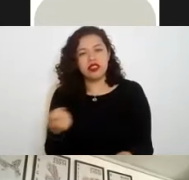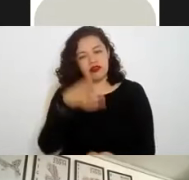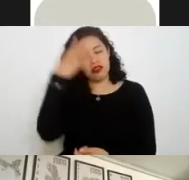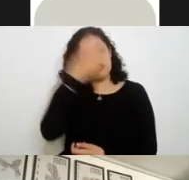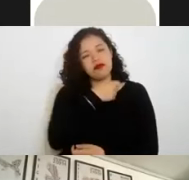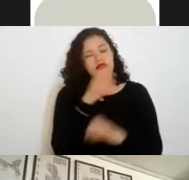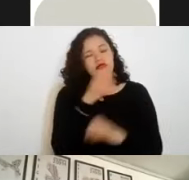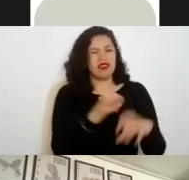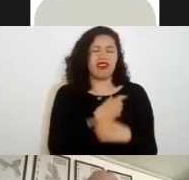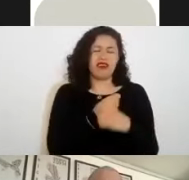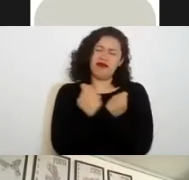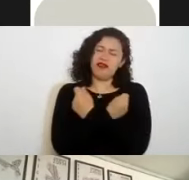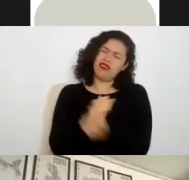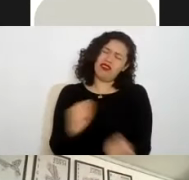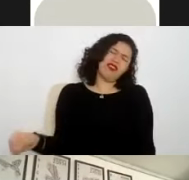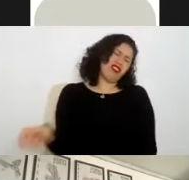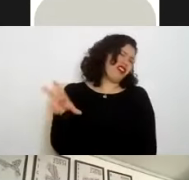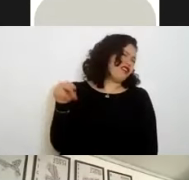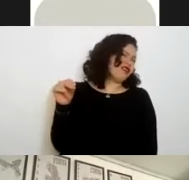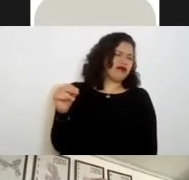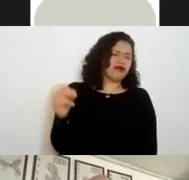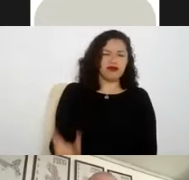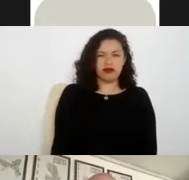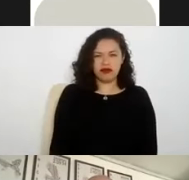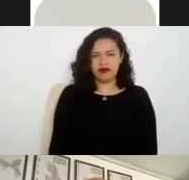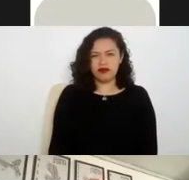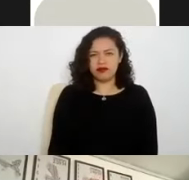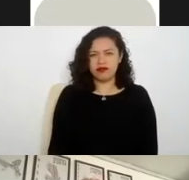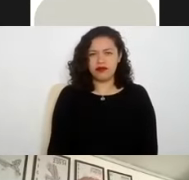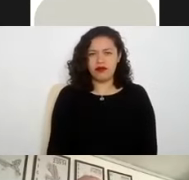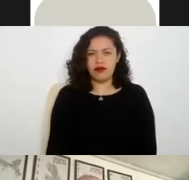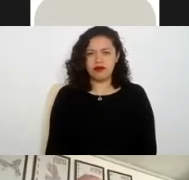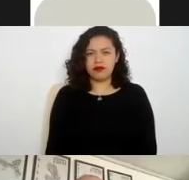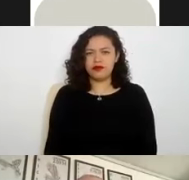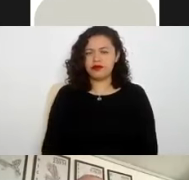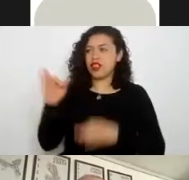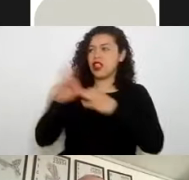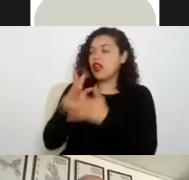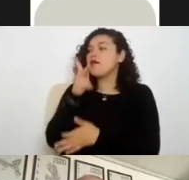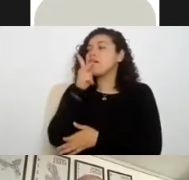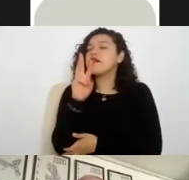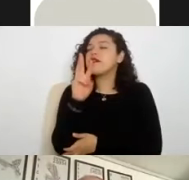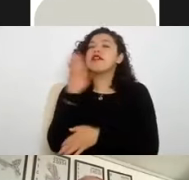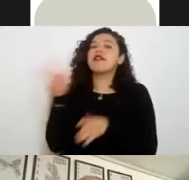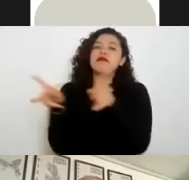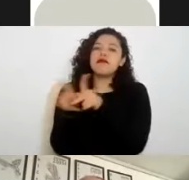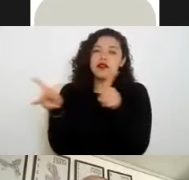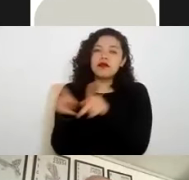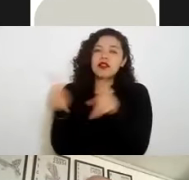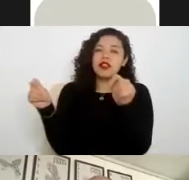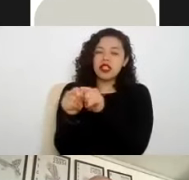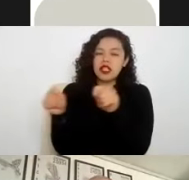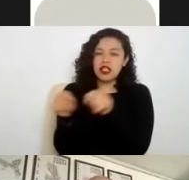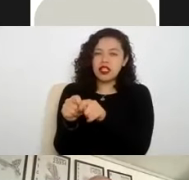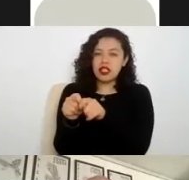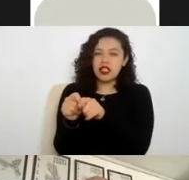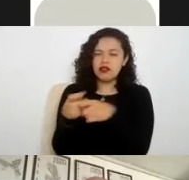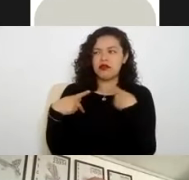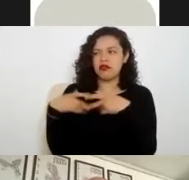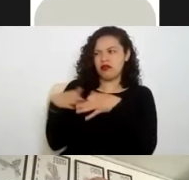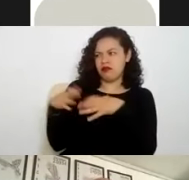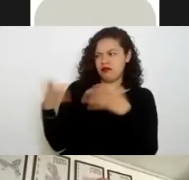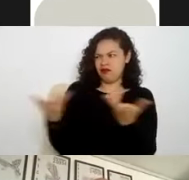me da esto? Estás en una edad, aparte, muy difícil y no ves que tus cercanos, tus papás, tus primos, tus tíos, nadie cercano lo haga